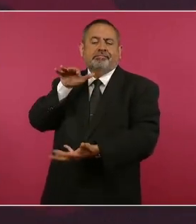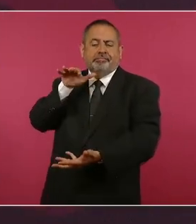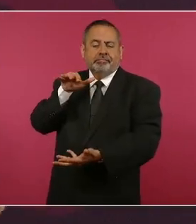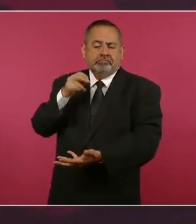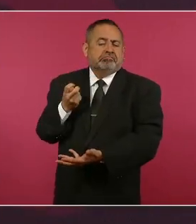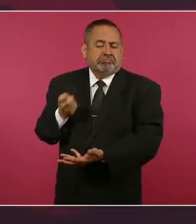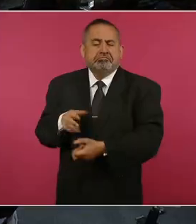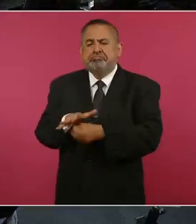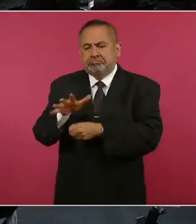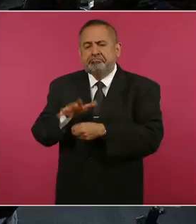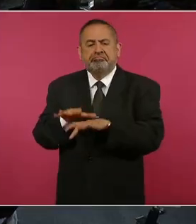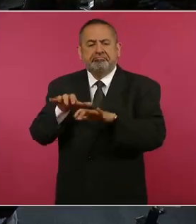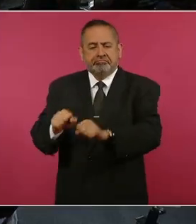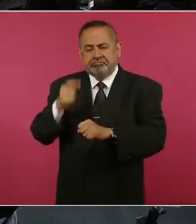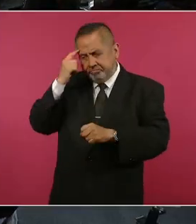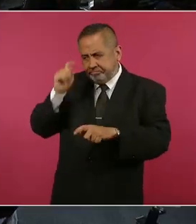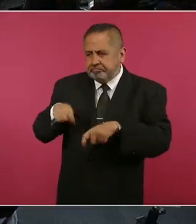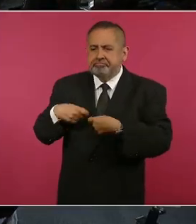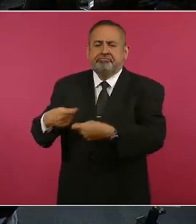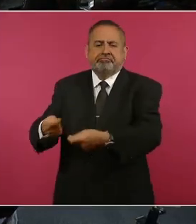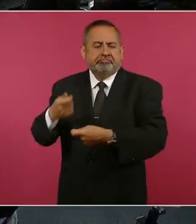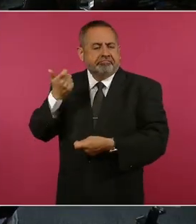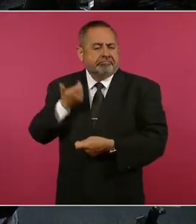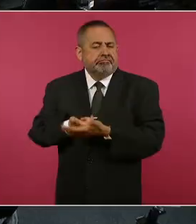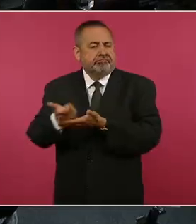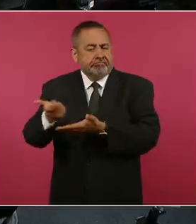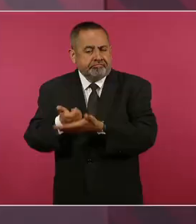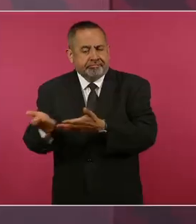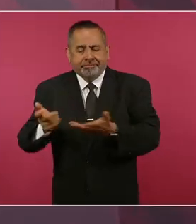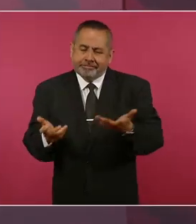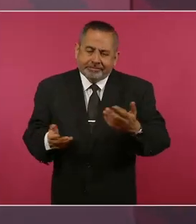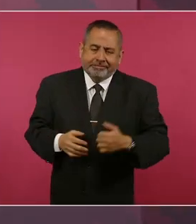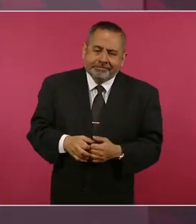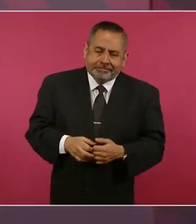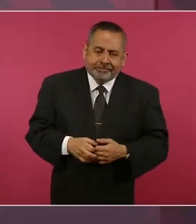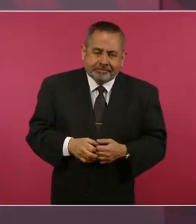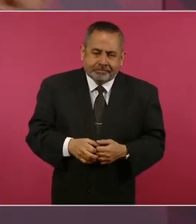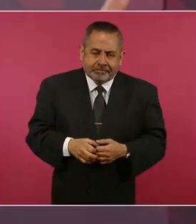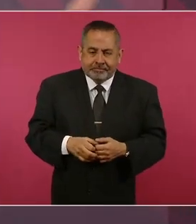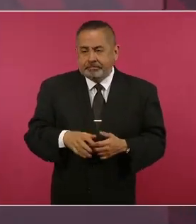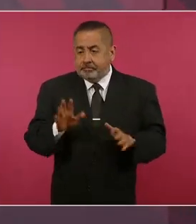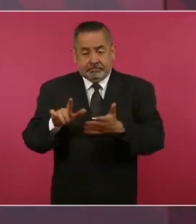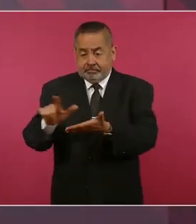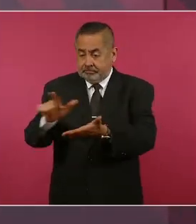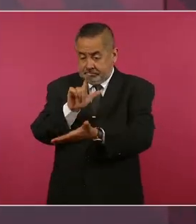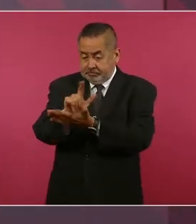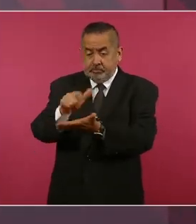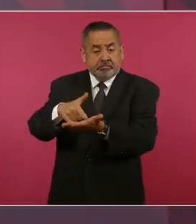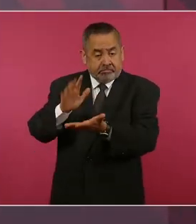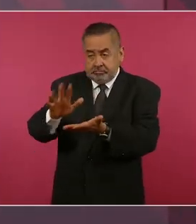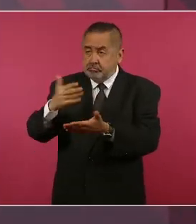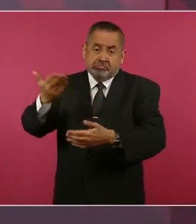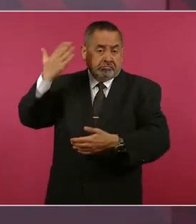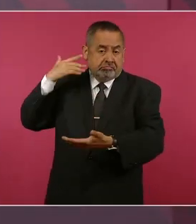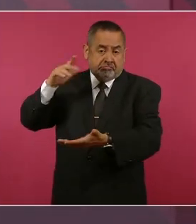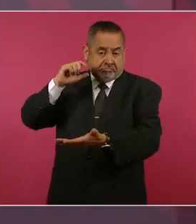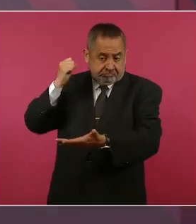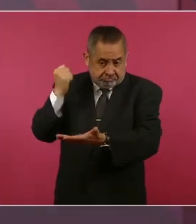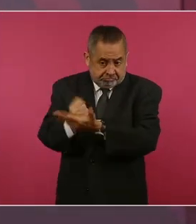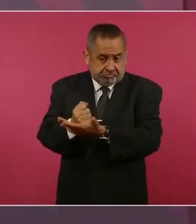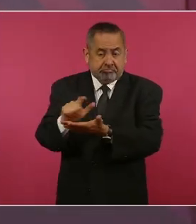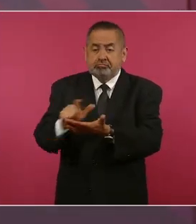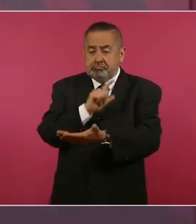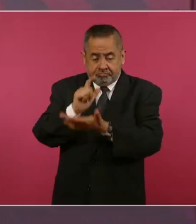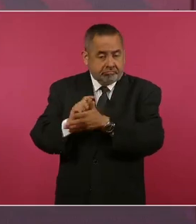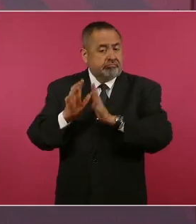de financiamiento. Pero como, aunque ya está en la ley, ya deberían